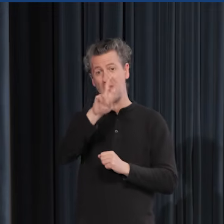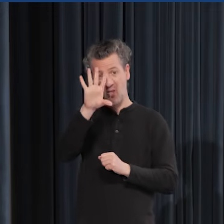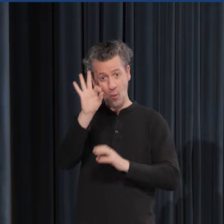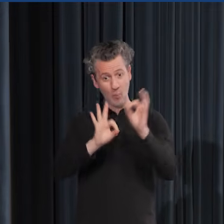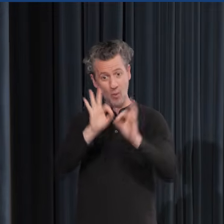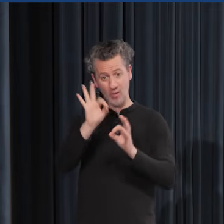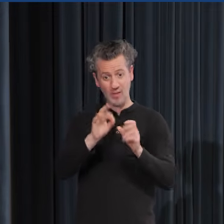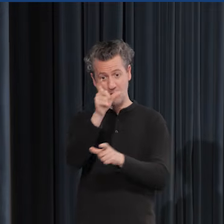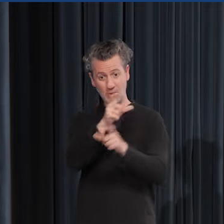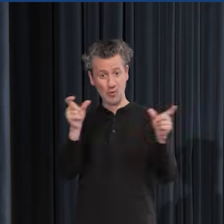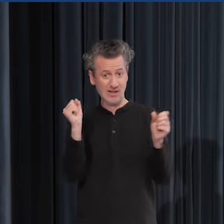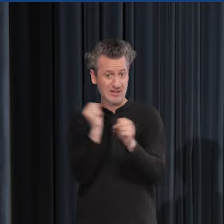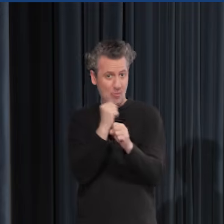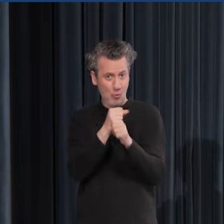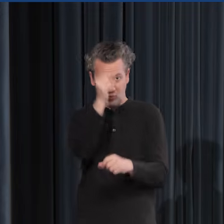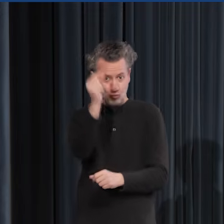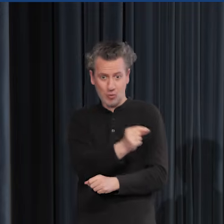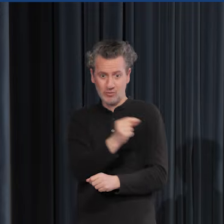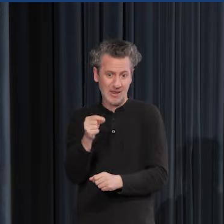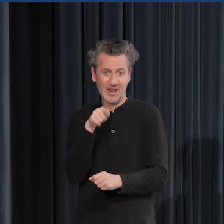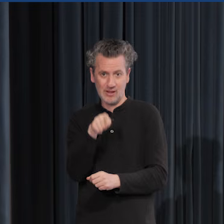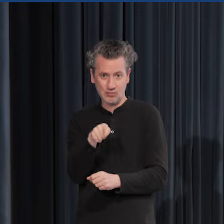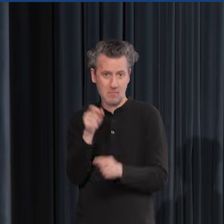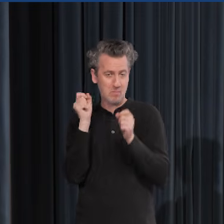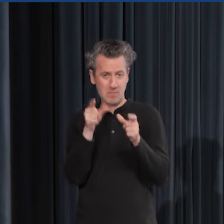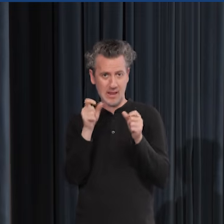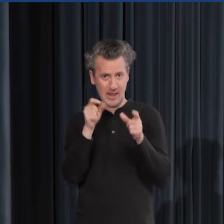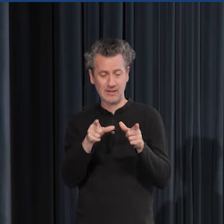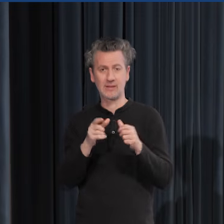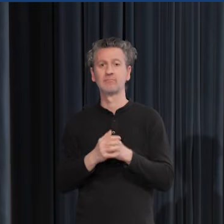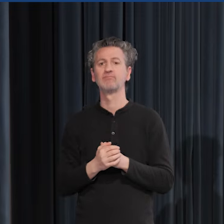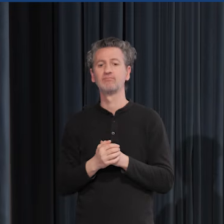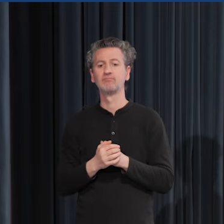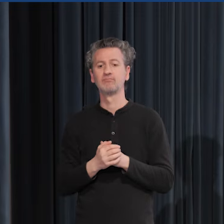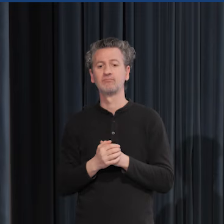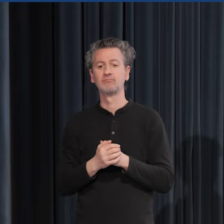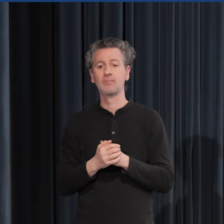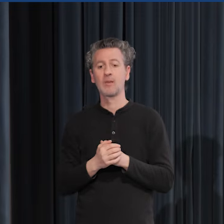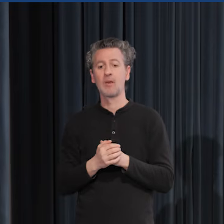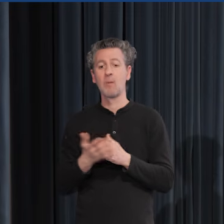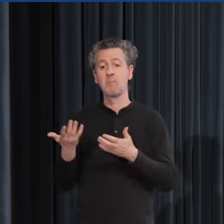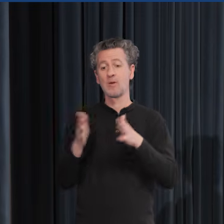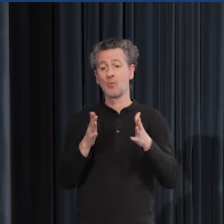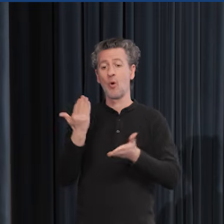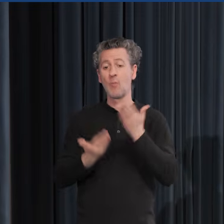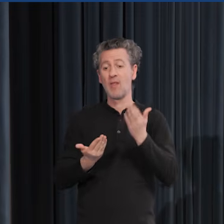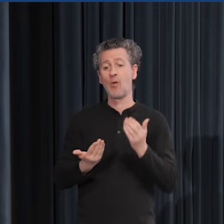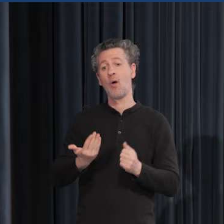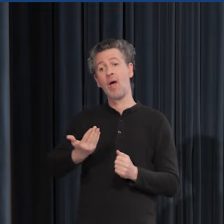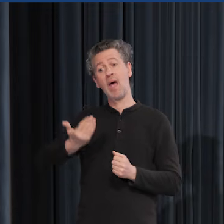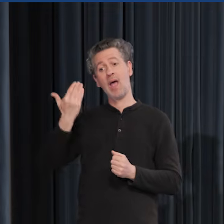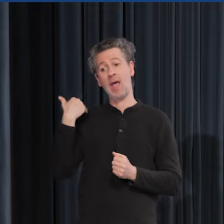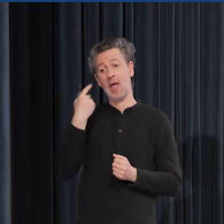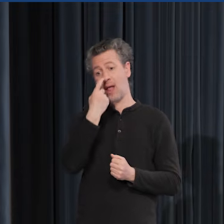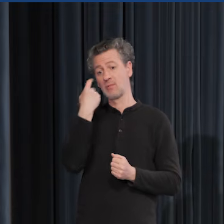la población trabajadora era migrante, y era más o menos, había aumentado un 10% respecto